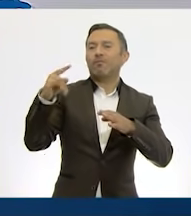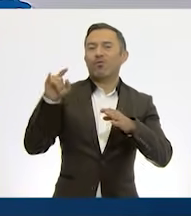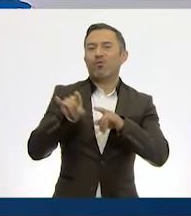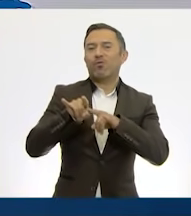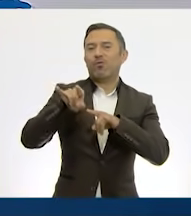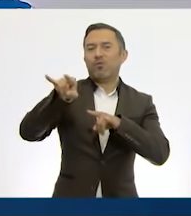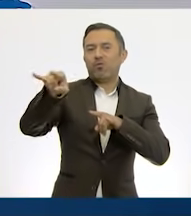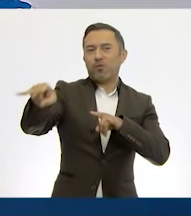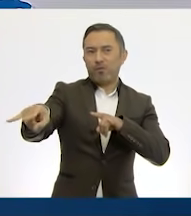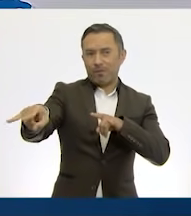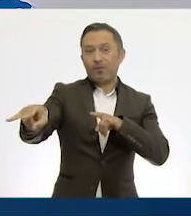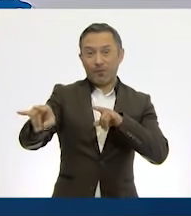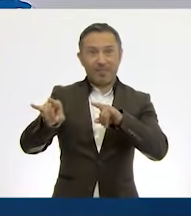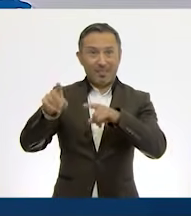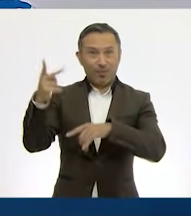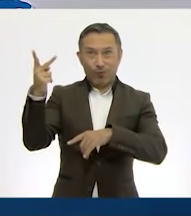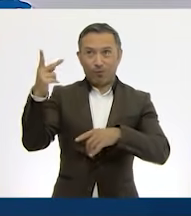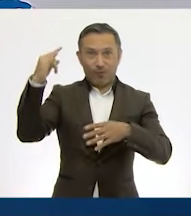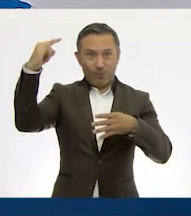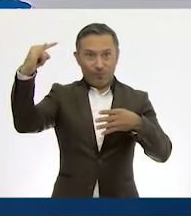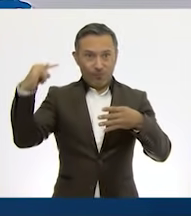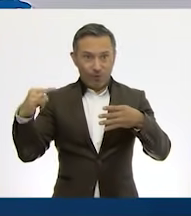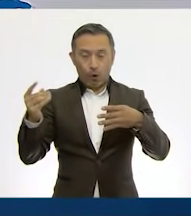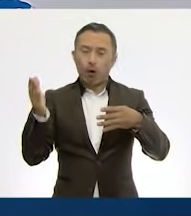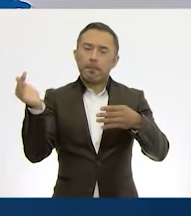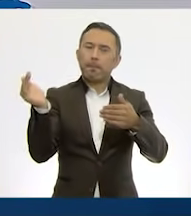números decimales, vemos que fueron los que avanzaron menos.